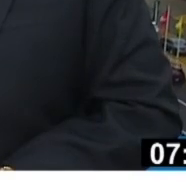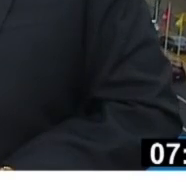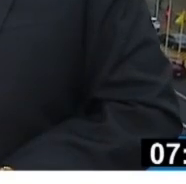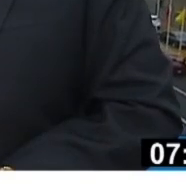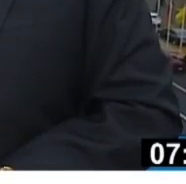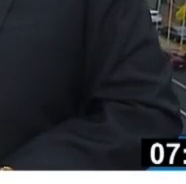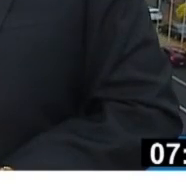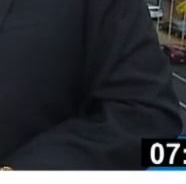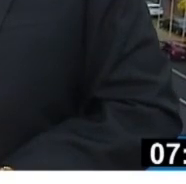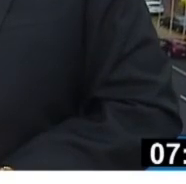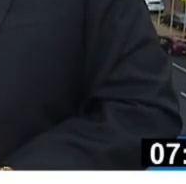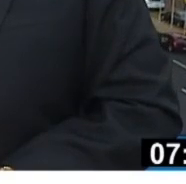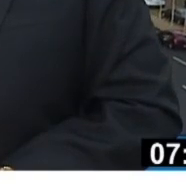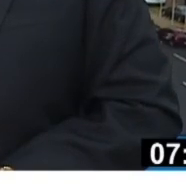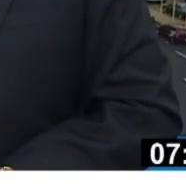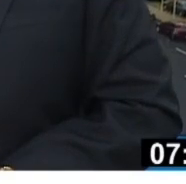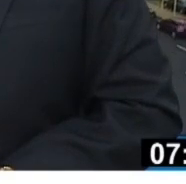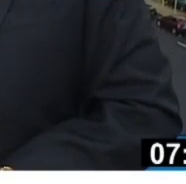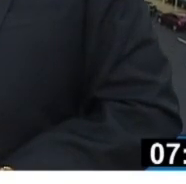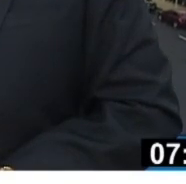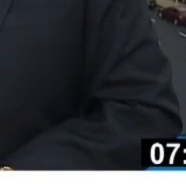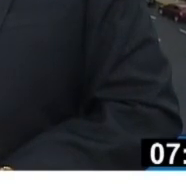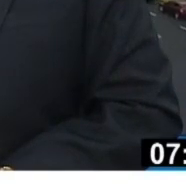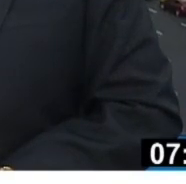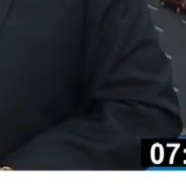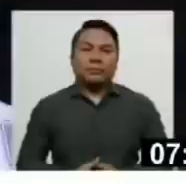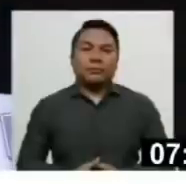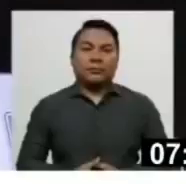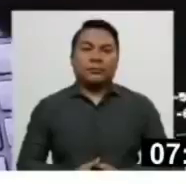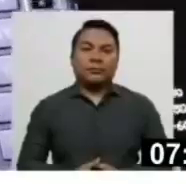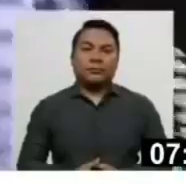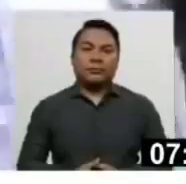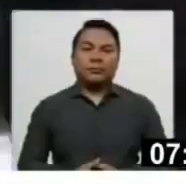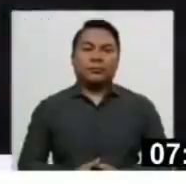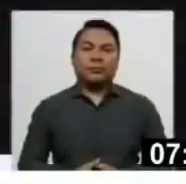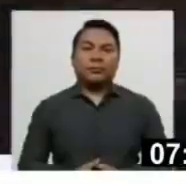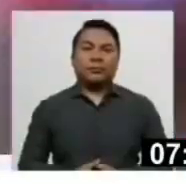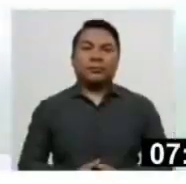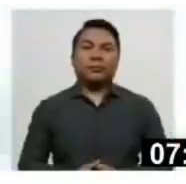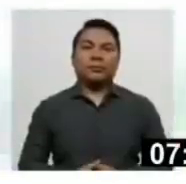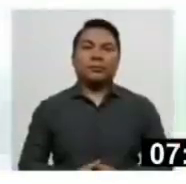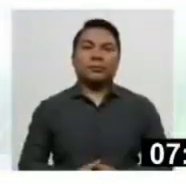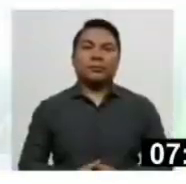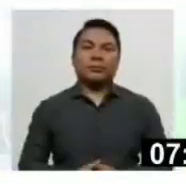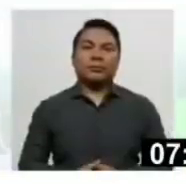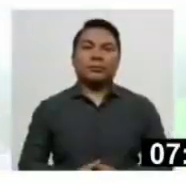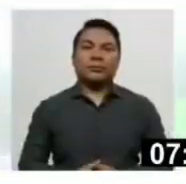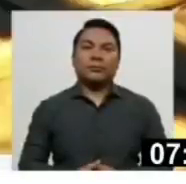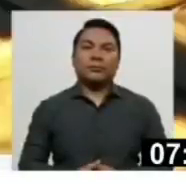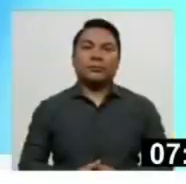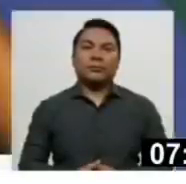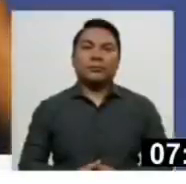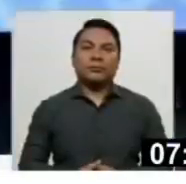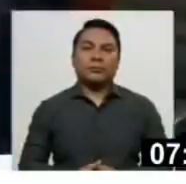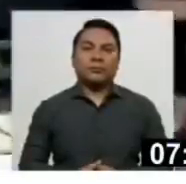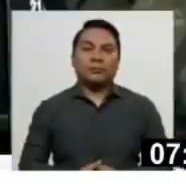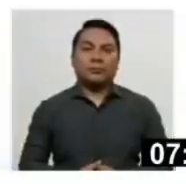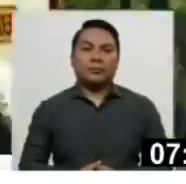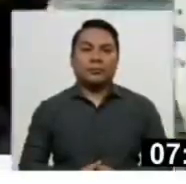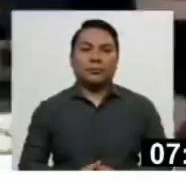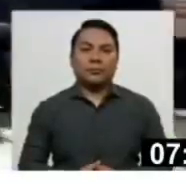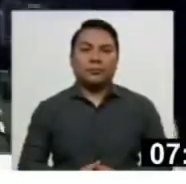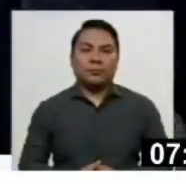Bueno, y el gobierno respeta las libertades de prensa y expresión en el país, los medios de comunicación estatales que pueden